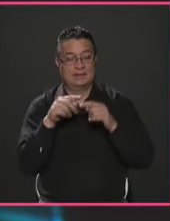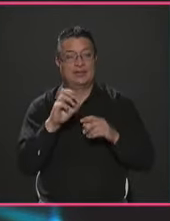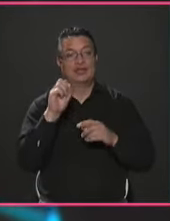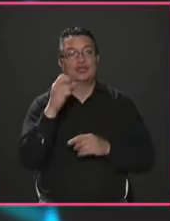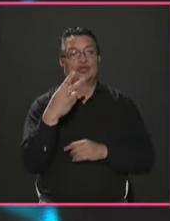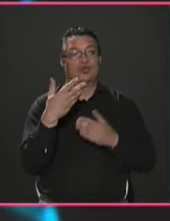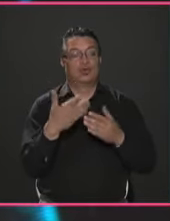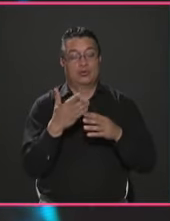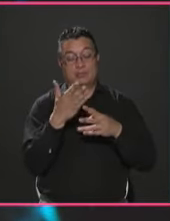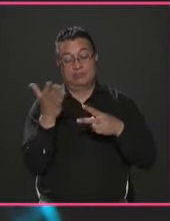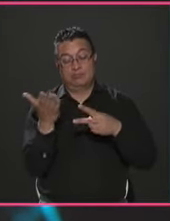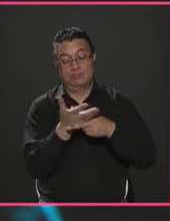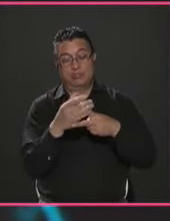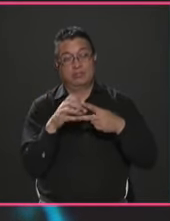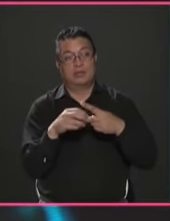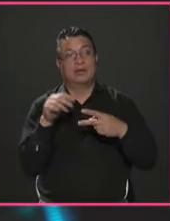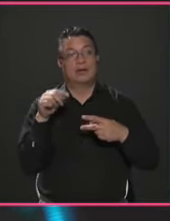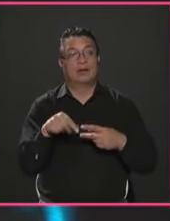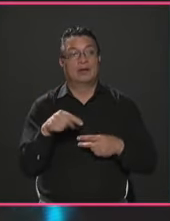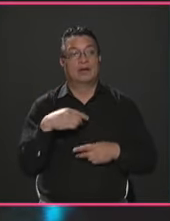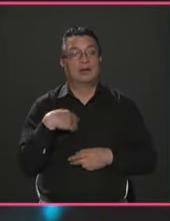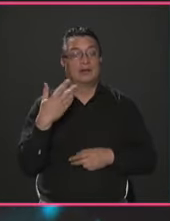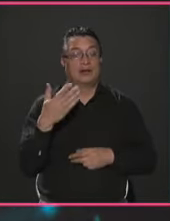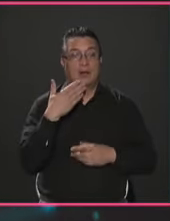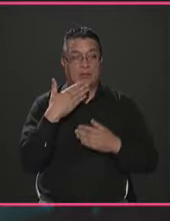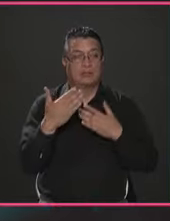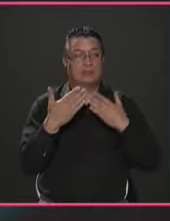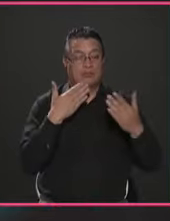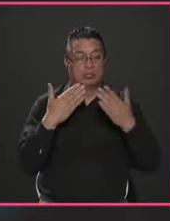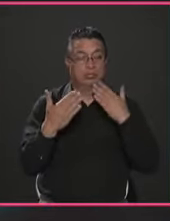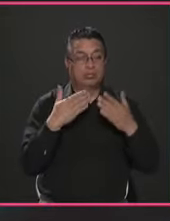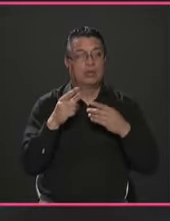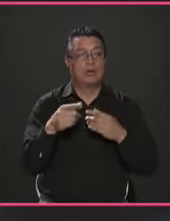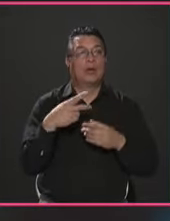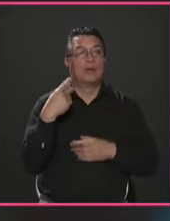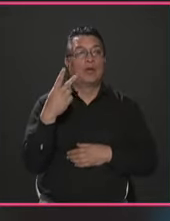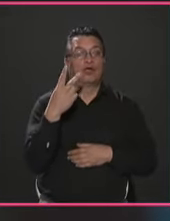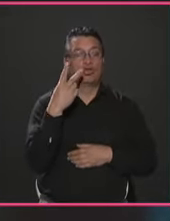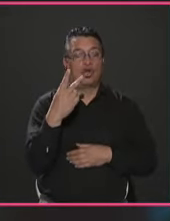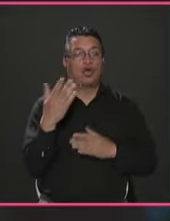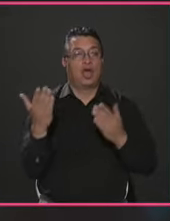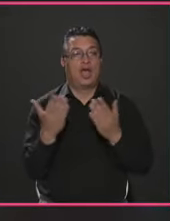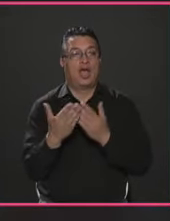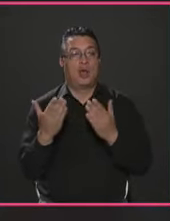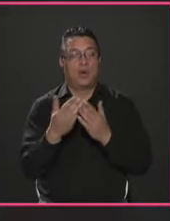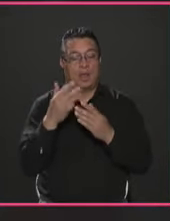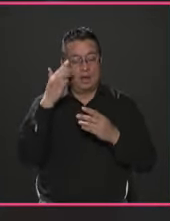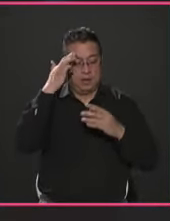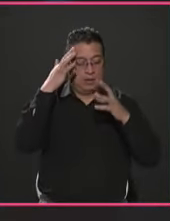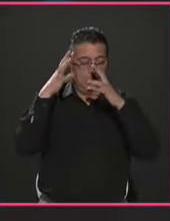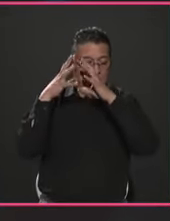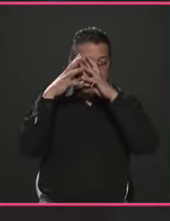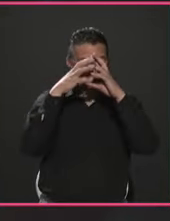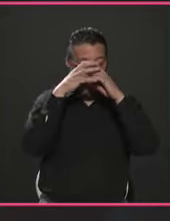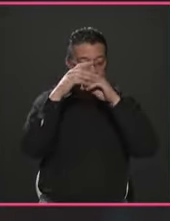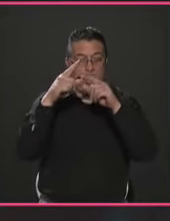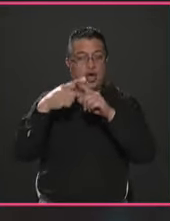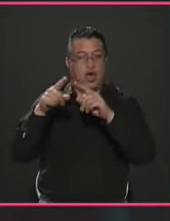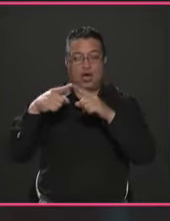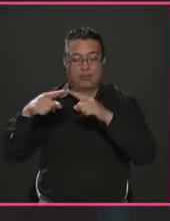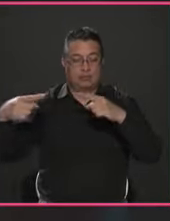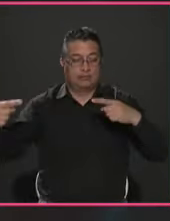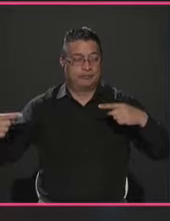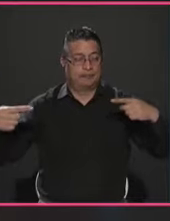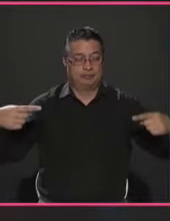parte y con la que vamos a abrir una charla en la que van a participar dos escuelas de pensamiento totalmente contrapuestas para que